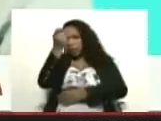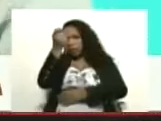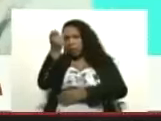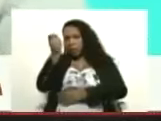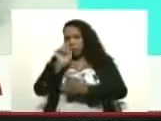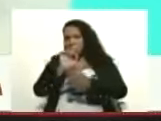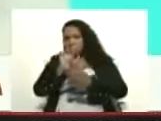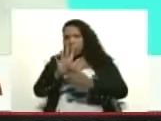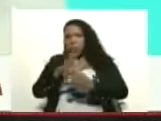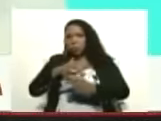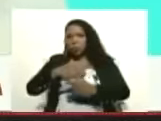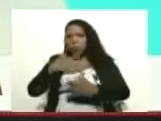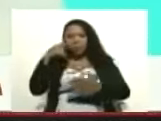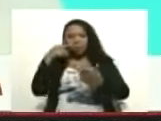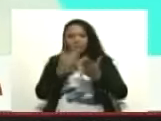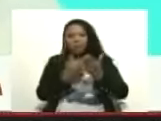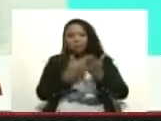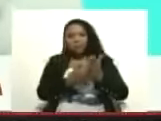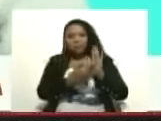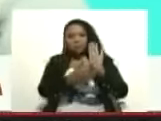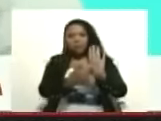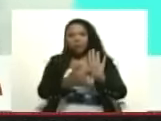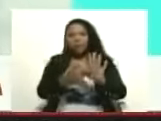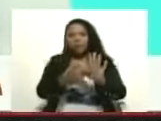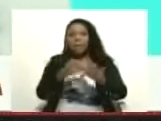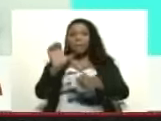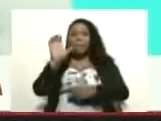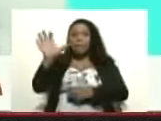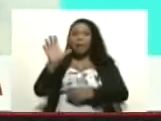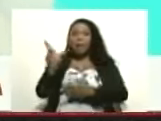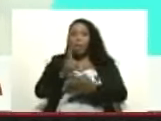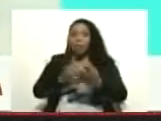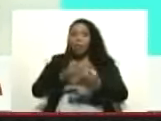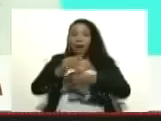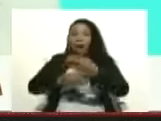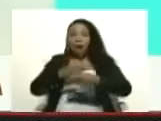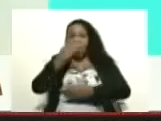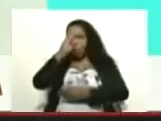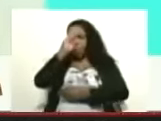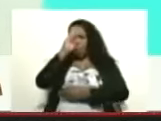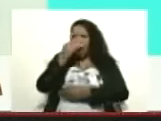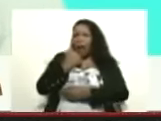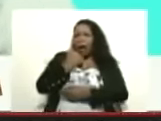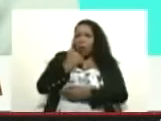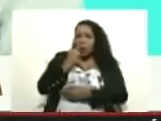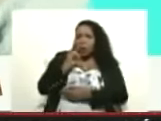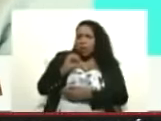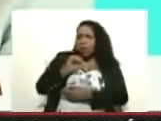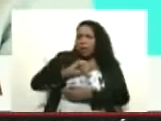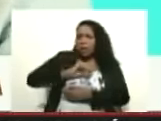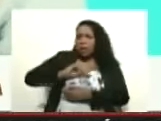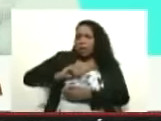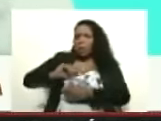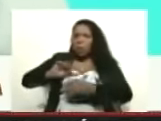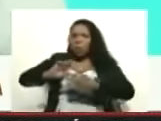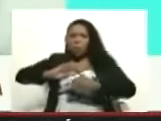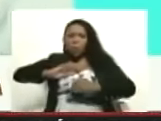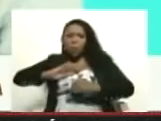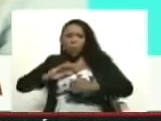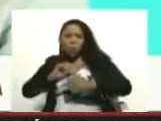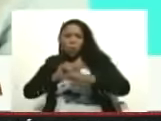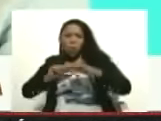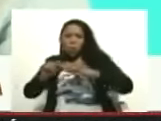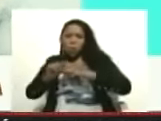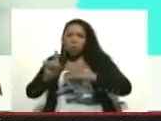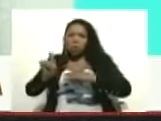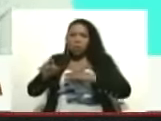donde ellos puedan presentar un documento un mapa algo que genere una duda razonable de si el territorio de la guayana se equiba es